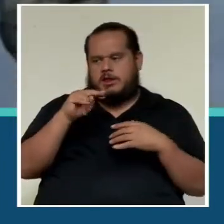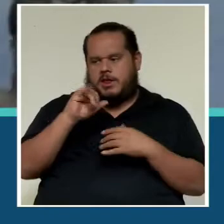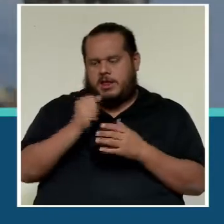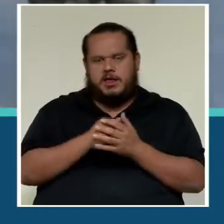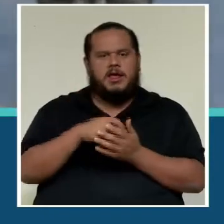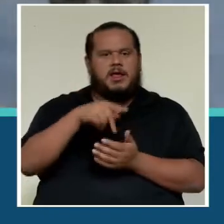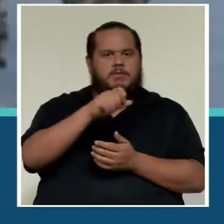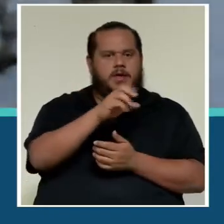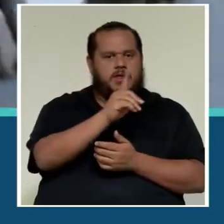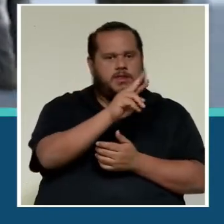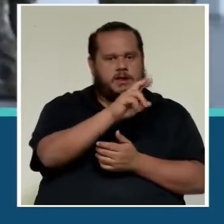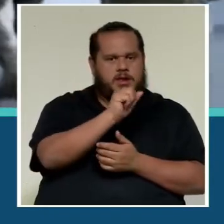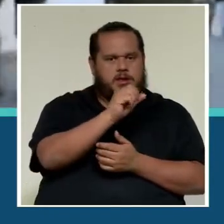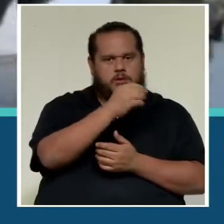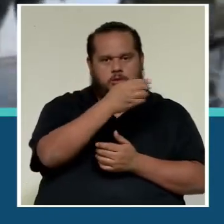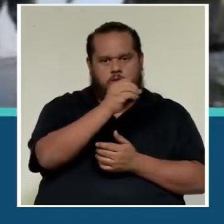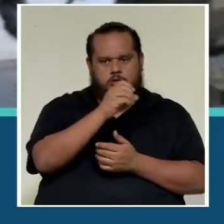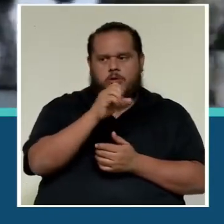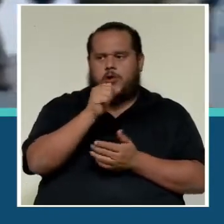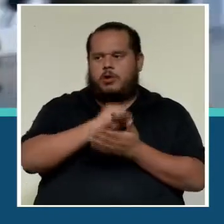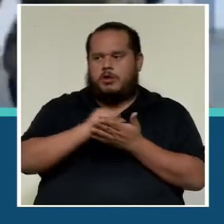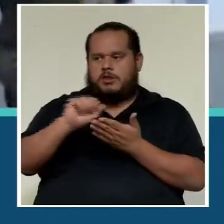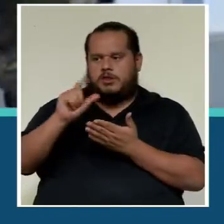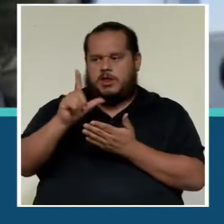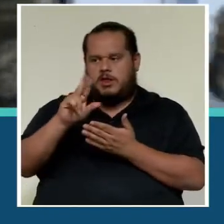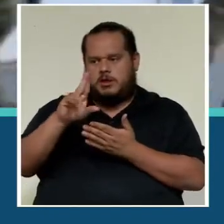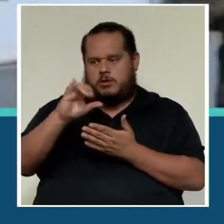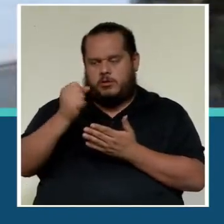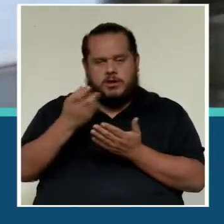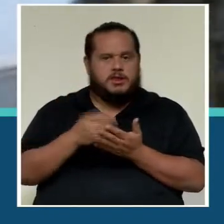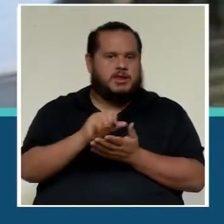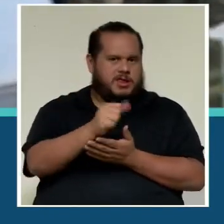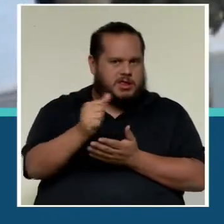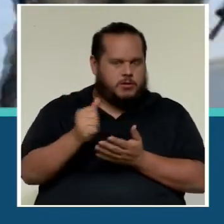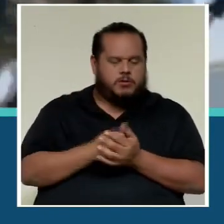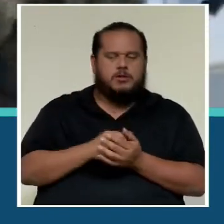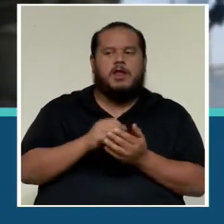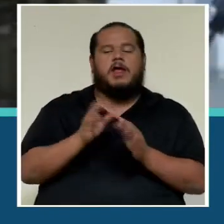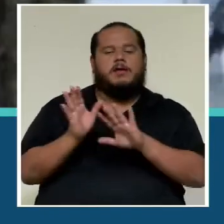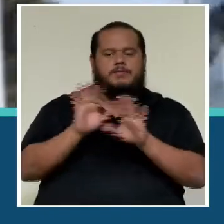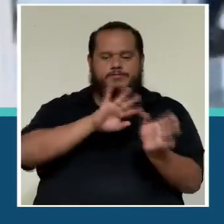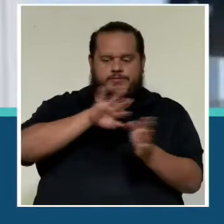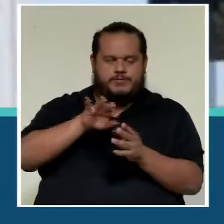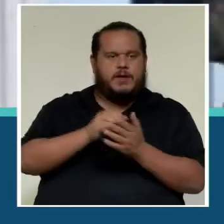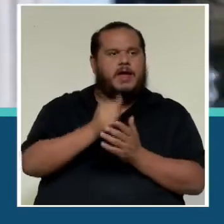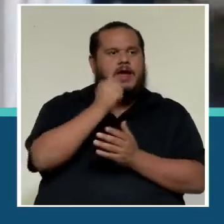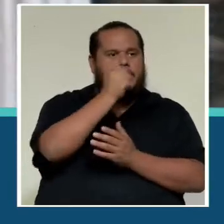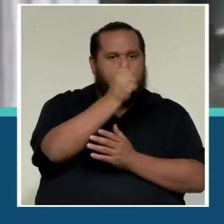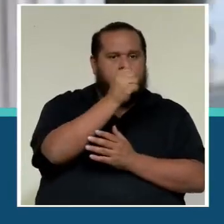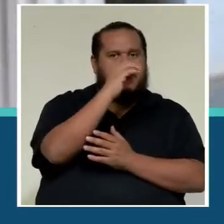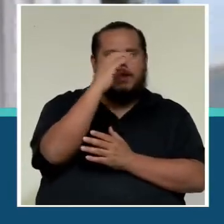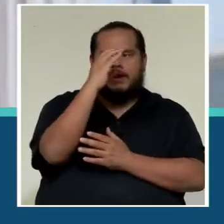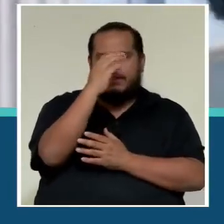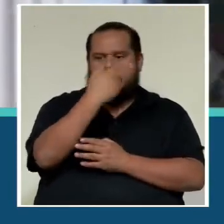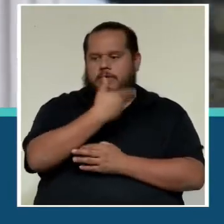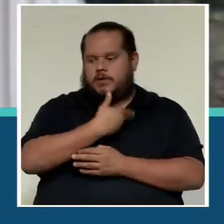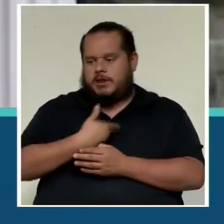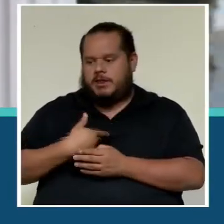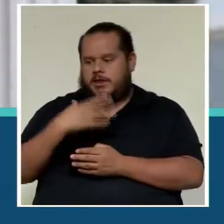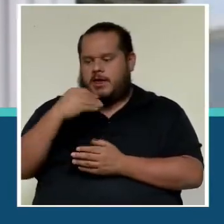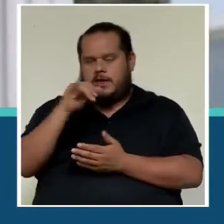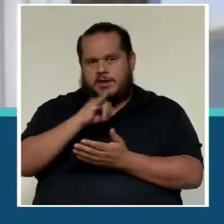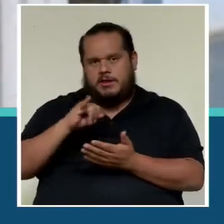San Luis y otros. Y el resto de lugares están ubicados en Alajuela, Cartago, Heredia y San